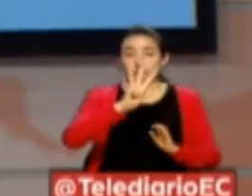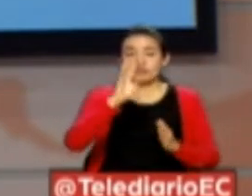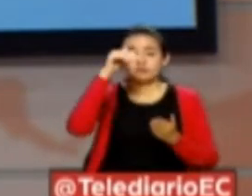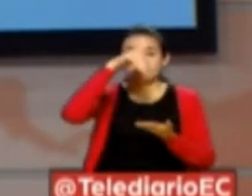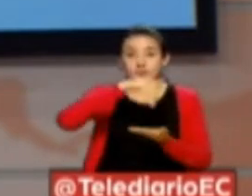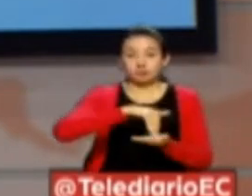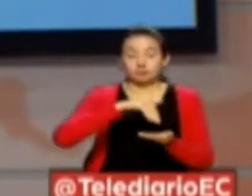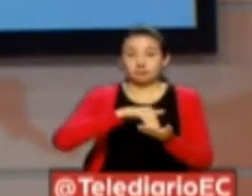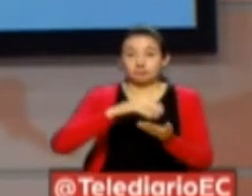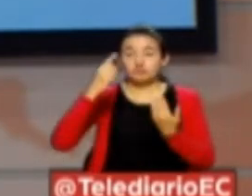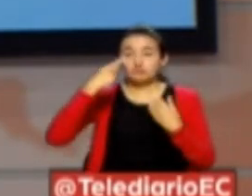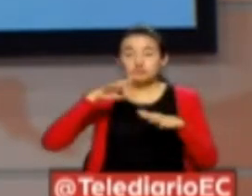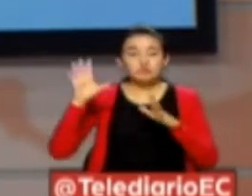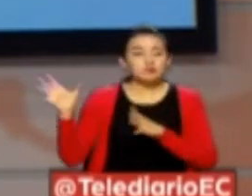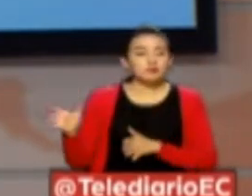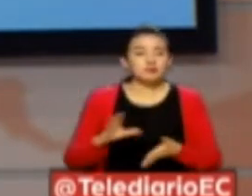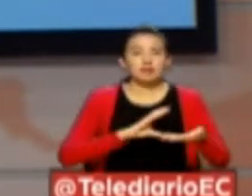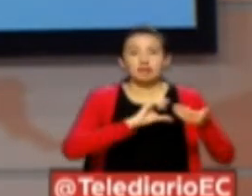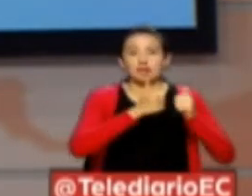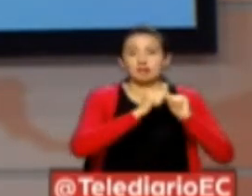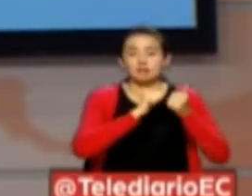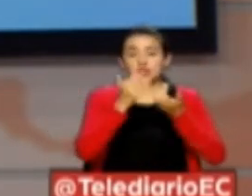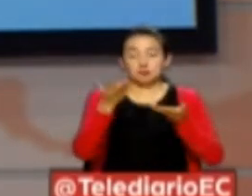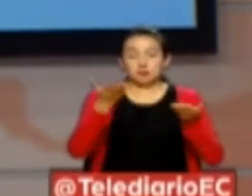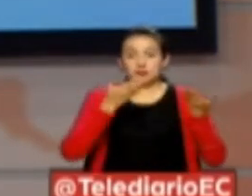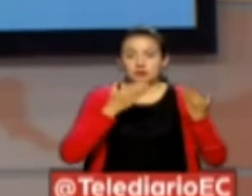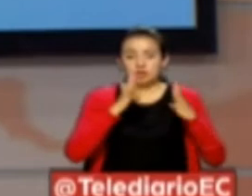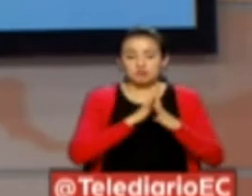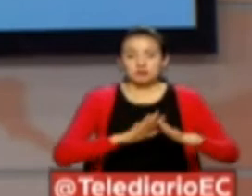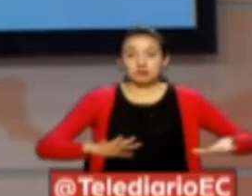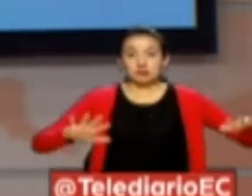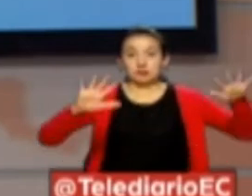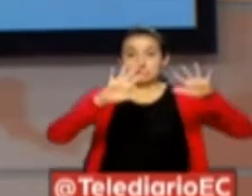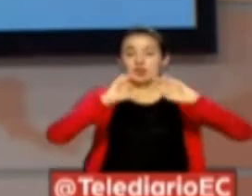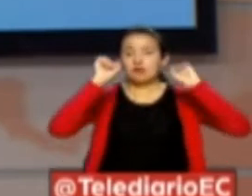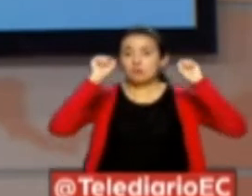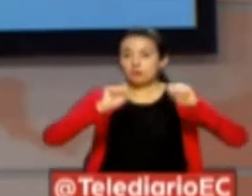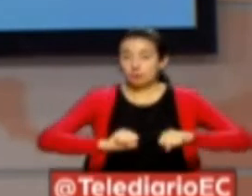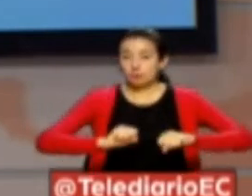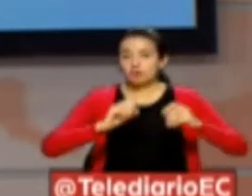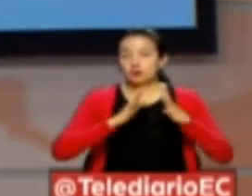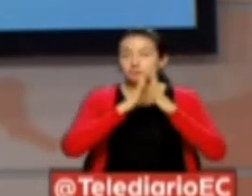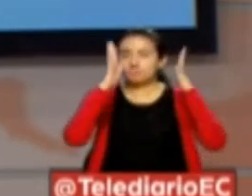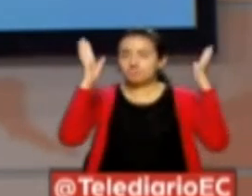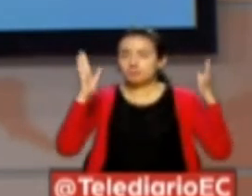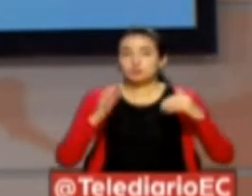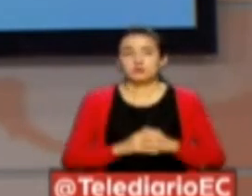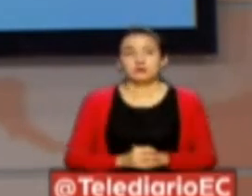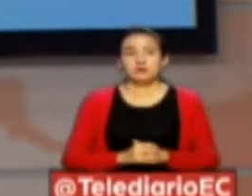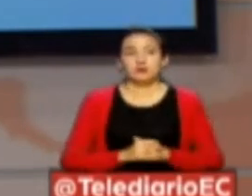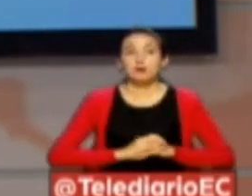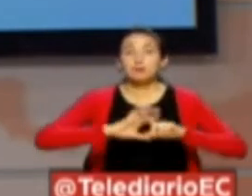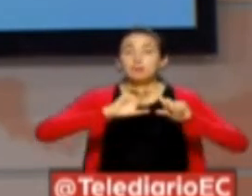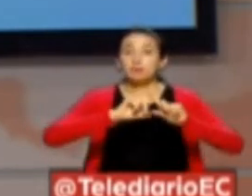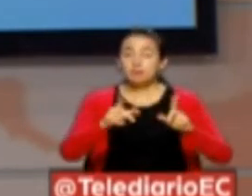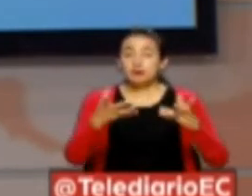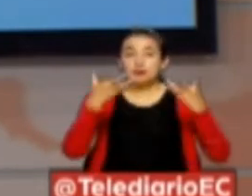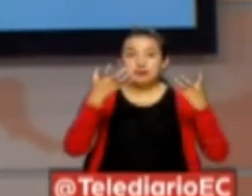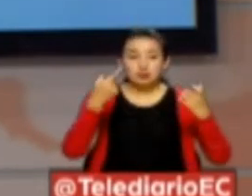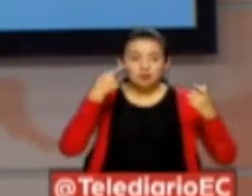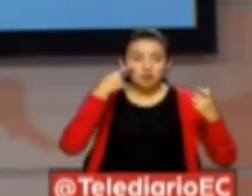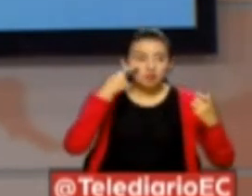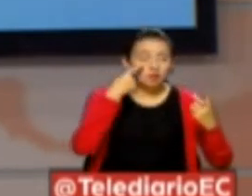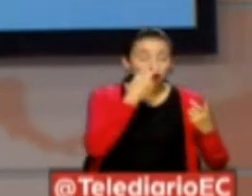para la cantidad de deportistas de alto rendimiento que nosotros tenemos podría decirse que es mucho pero estamos haciendo eso